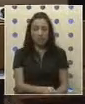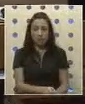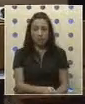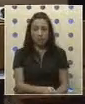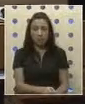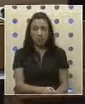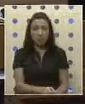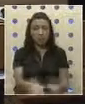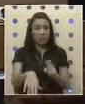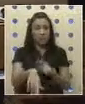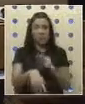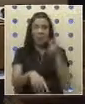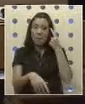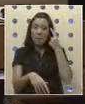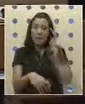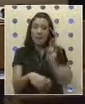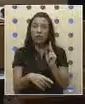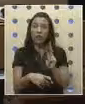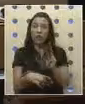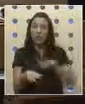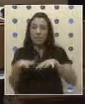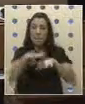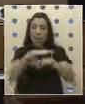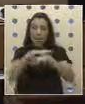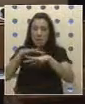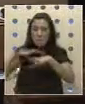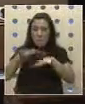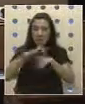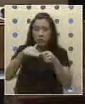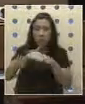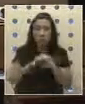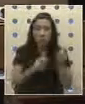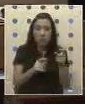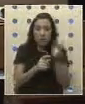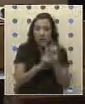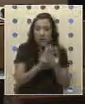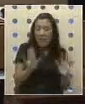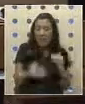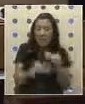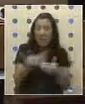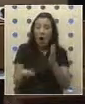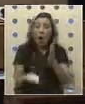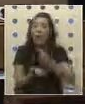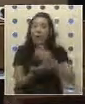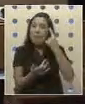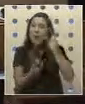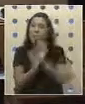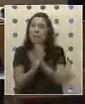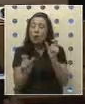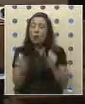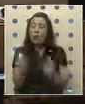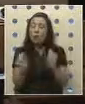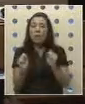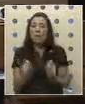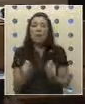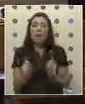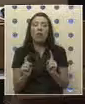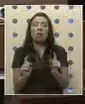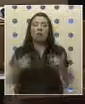Que sea simultáneo para impedir la manipulación e intervención de actores ajenos en el proceso, y que sea obligatoria para que nadie pueda restarse ese